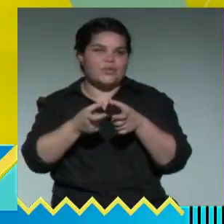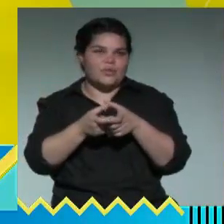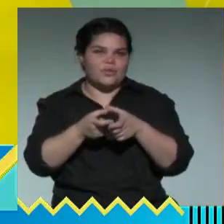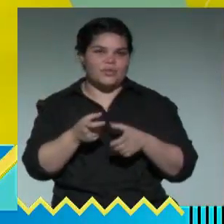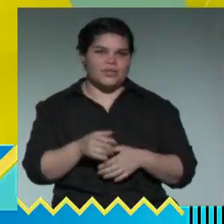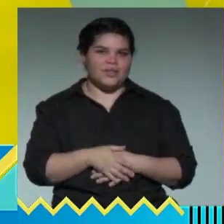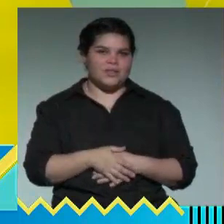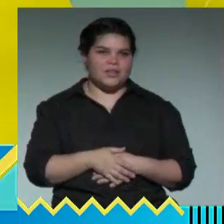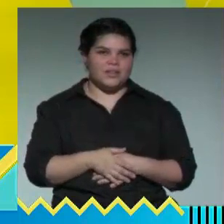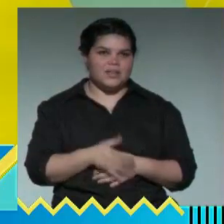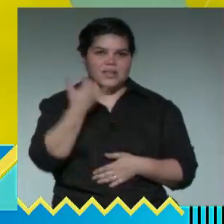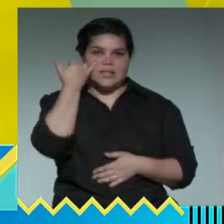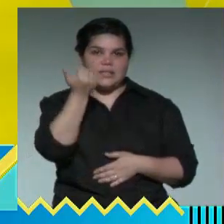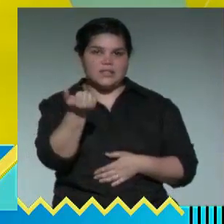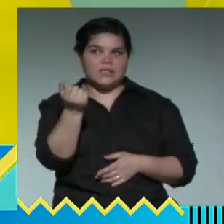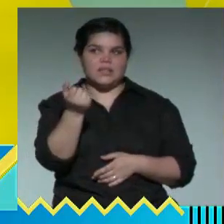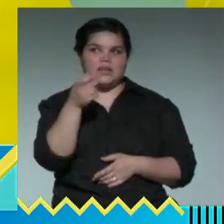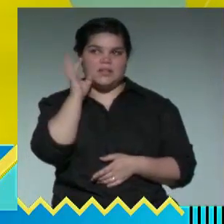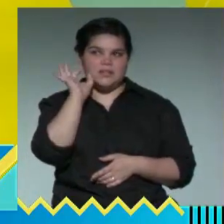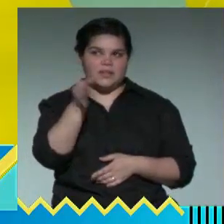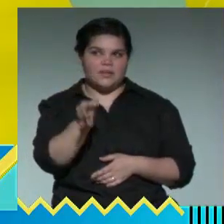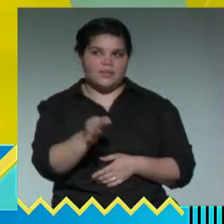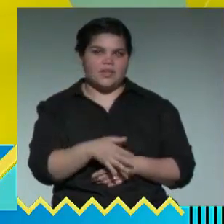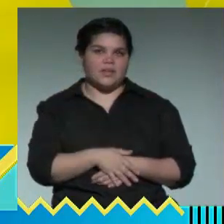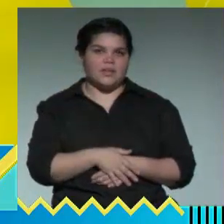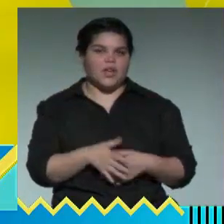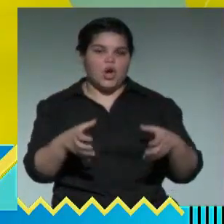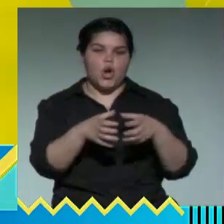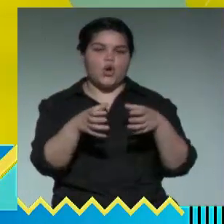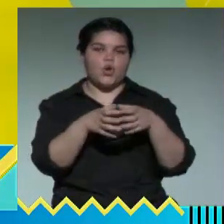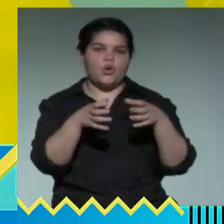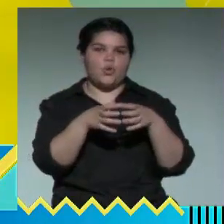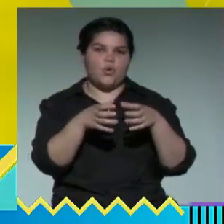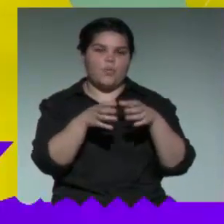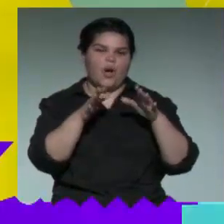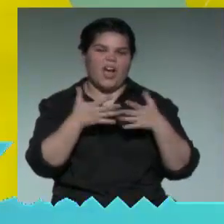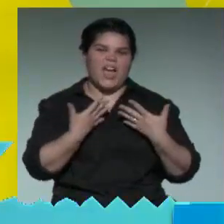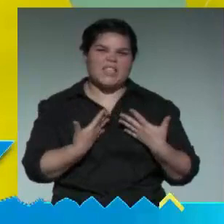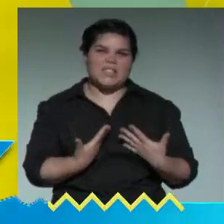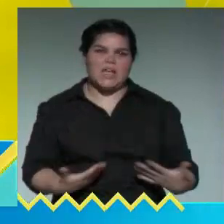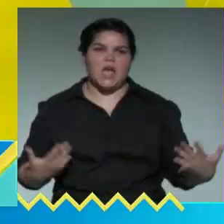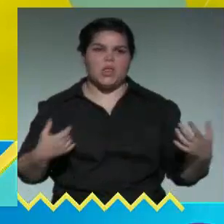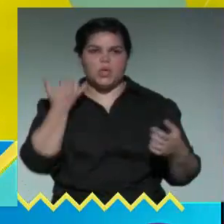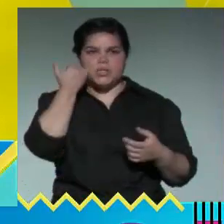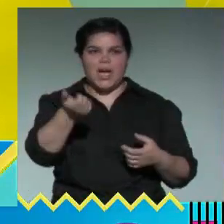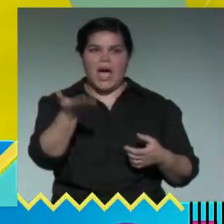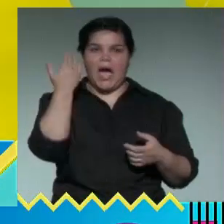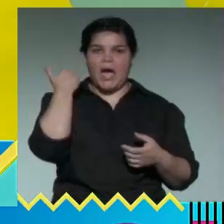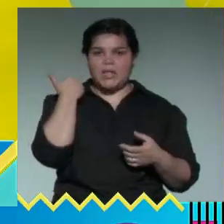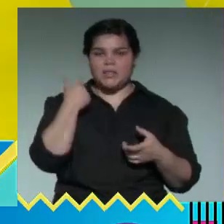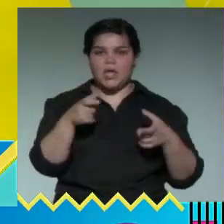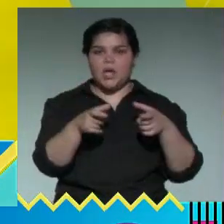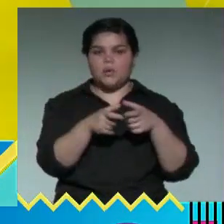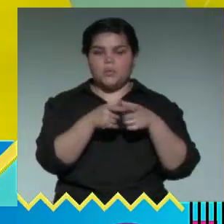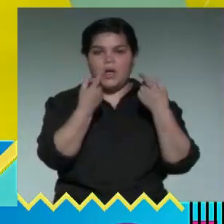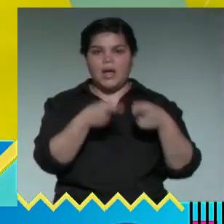como, había ya un cierto agotamiento de Soda, después de lo que había sido la gira Canción Animal y lo que seguía con